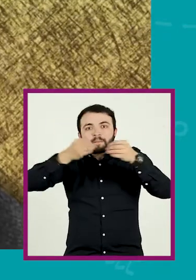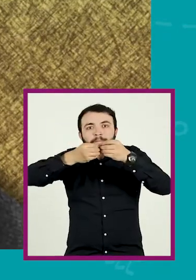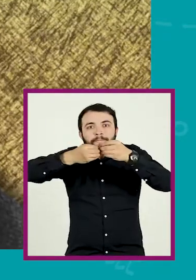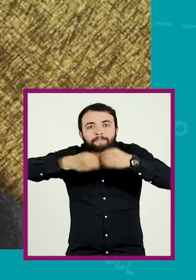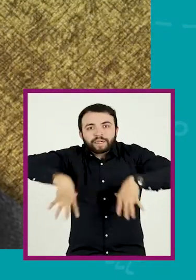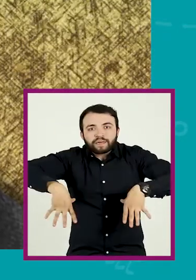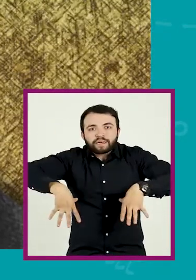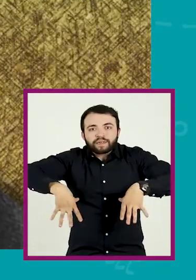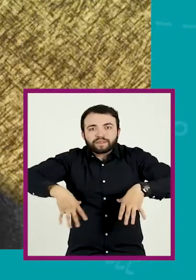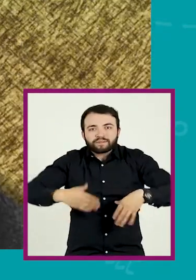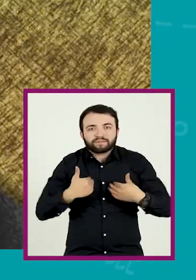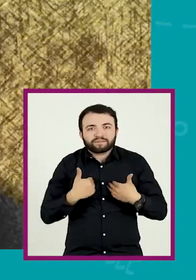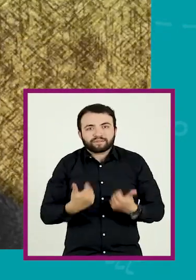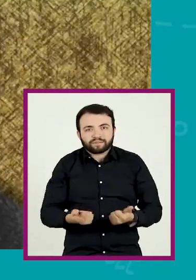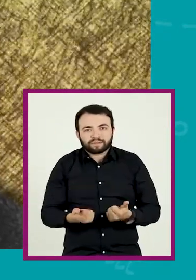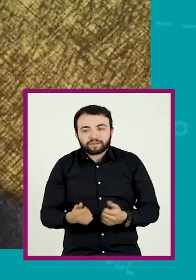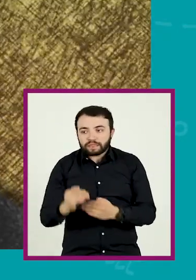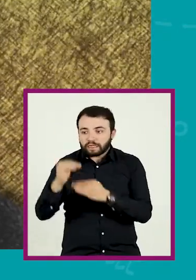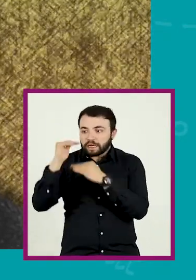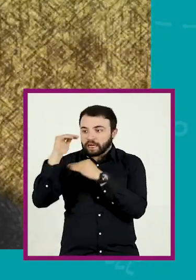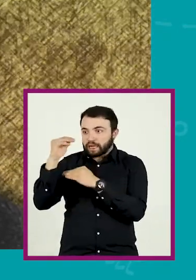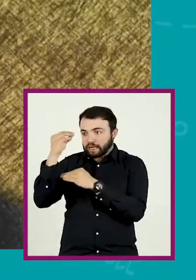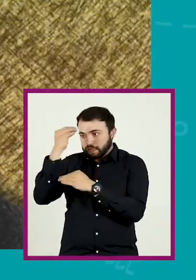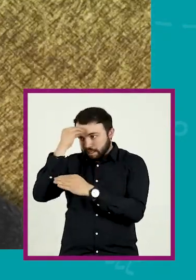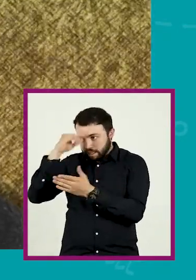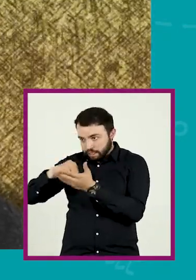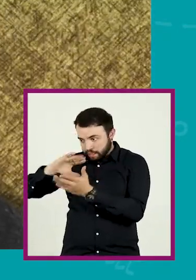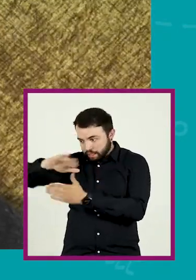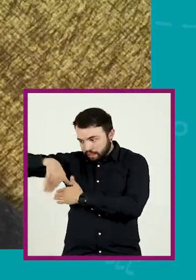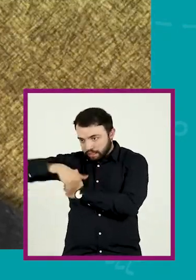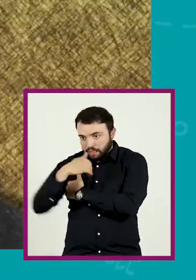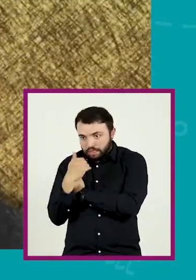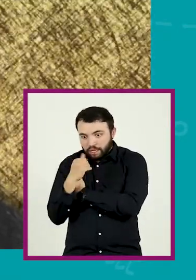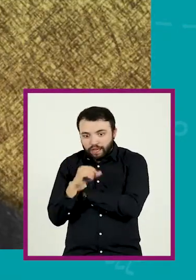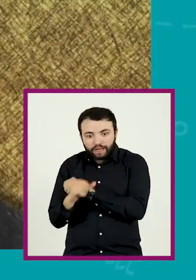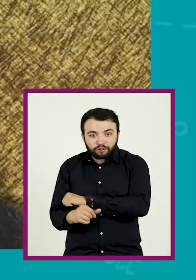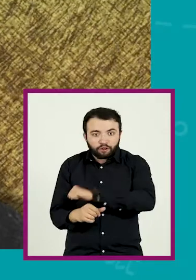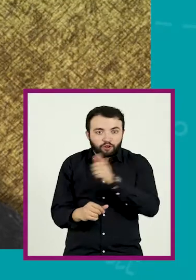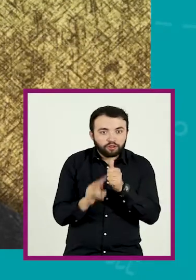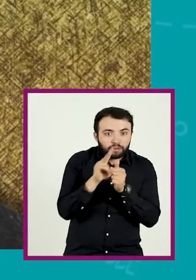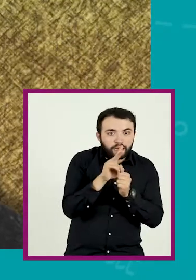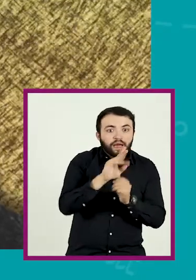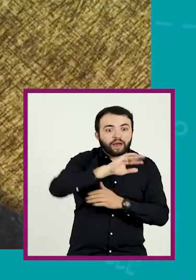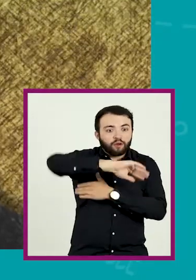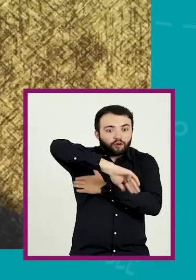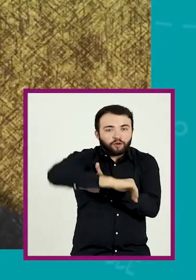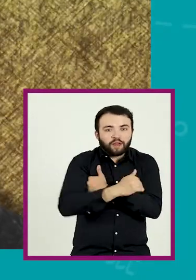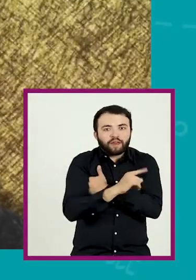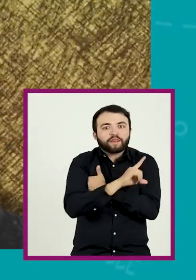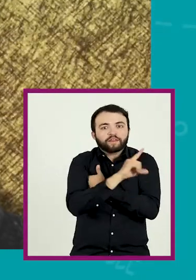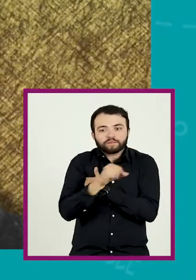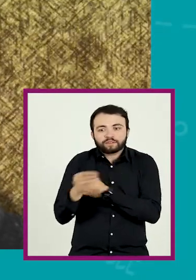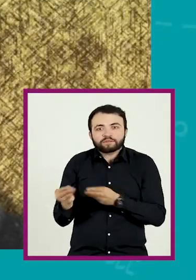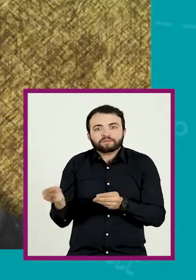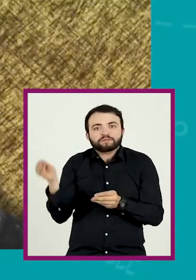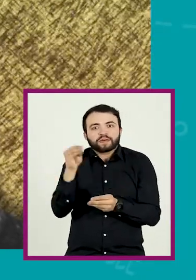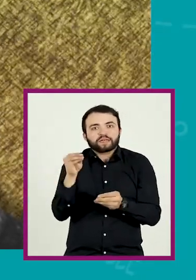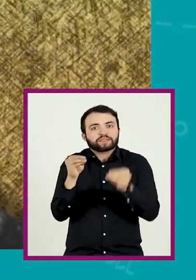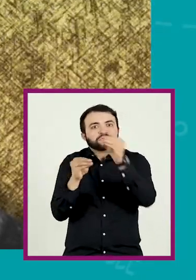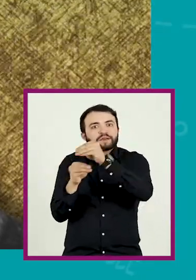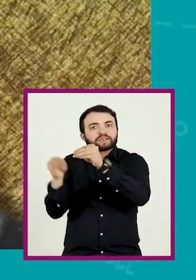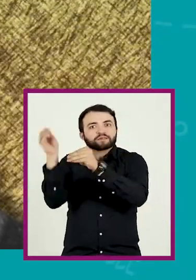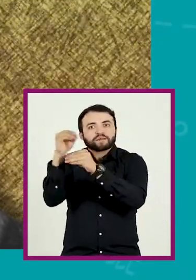son históricos, son propios de la discusión histórica que se va generando a lo largo del desarrollo de las ciencias,